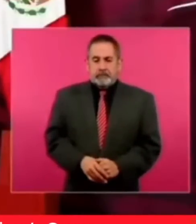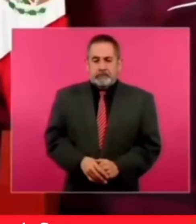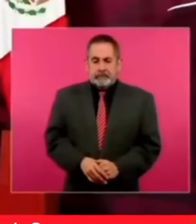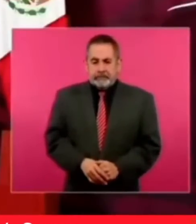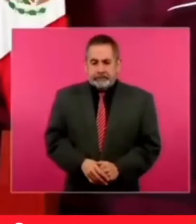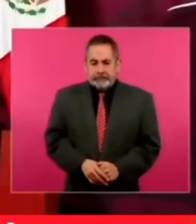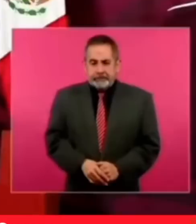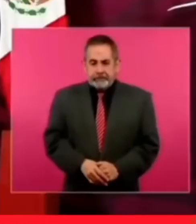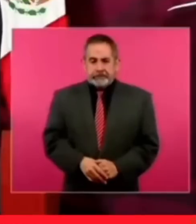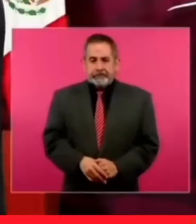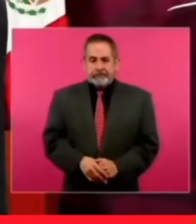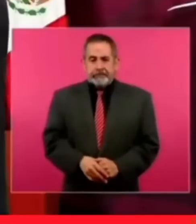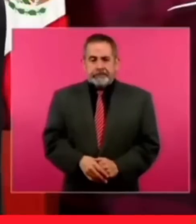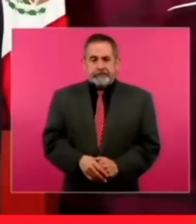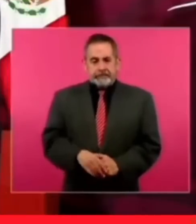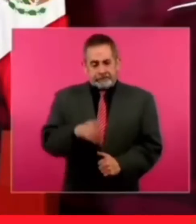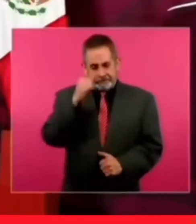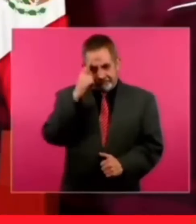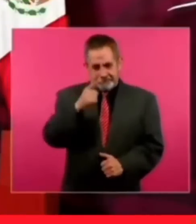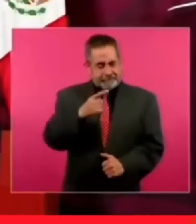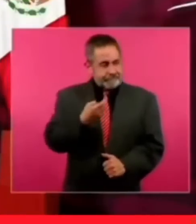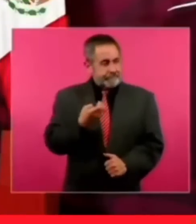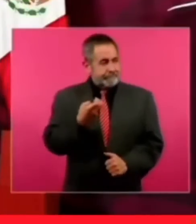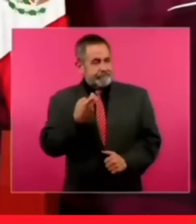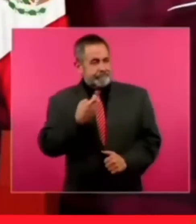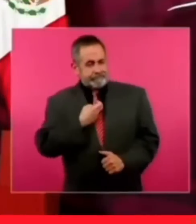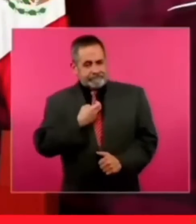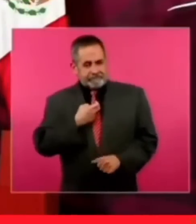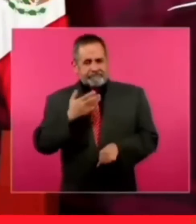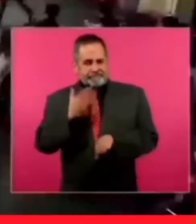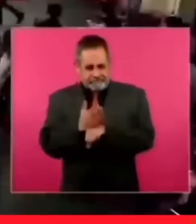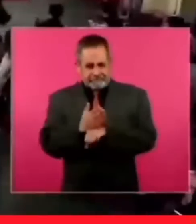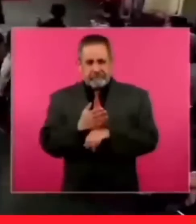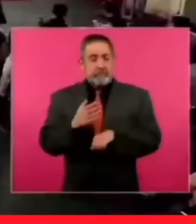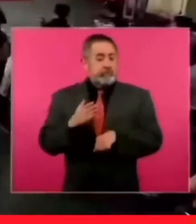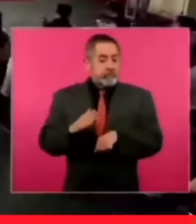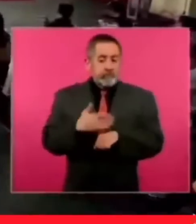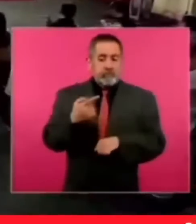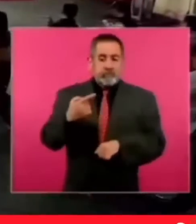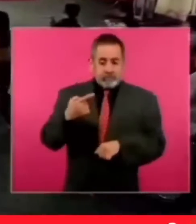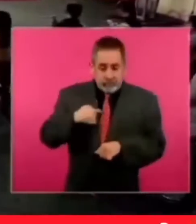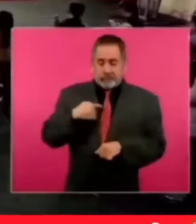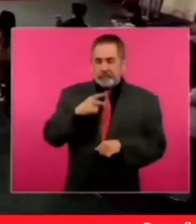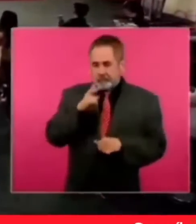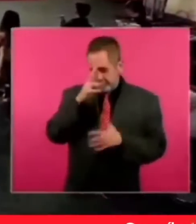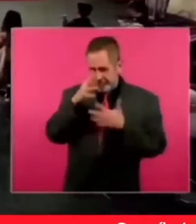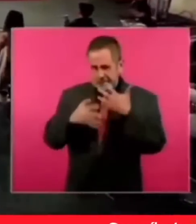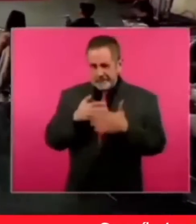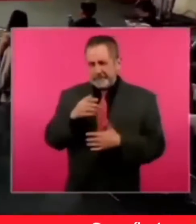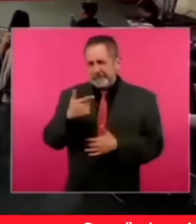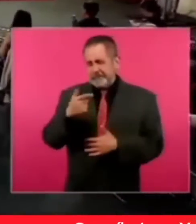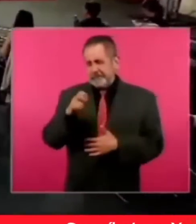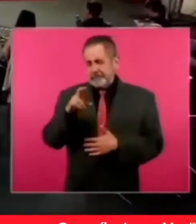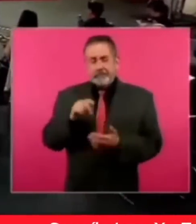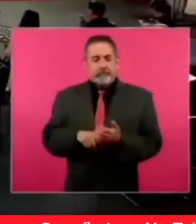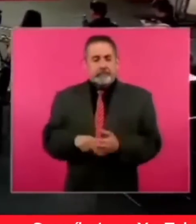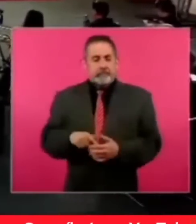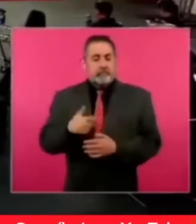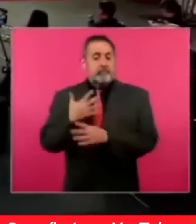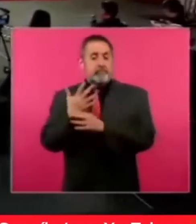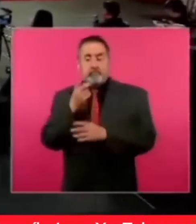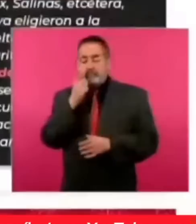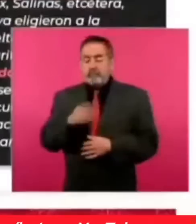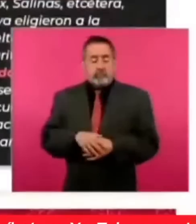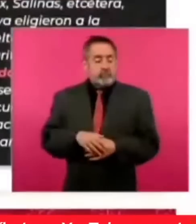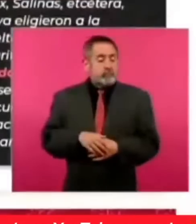para que se me acusara de violencia política de género. Fue elegida por un grupo de hombres que la han